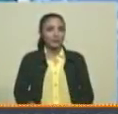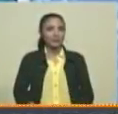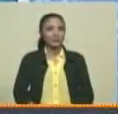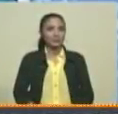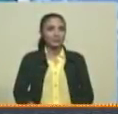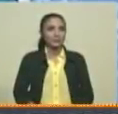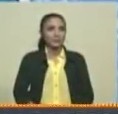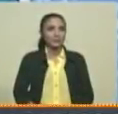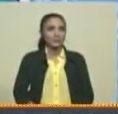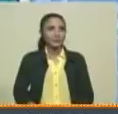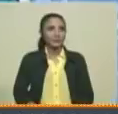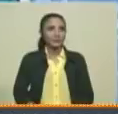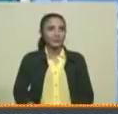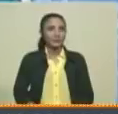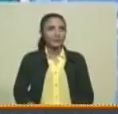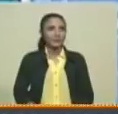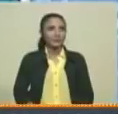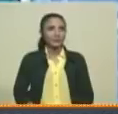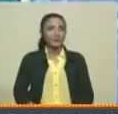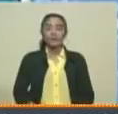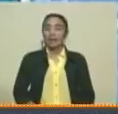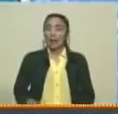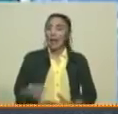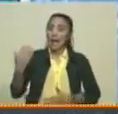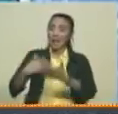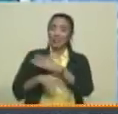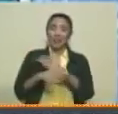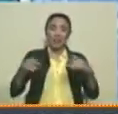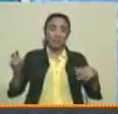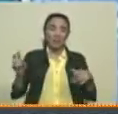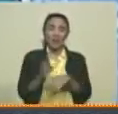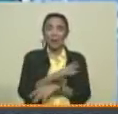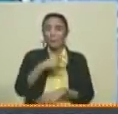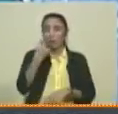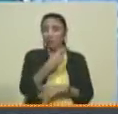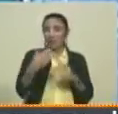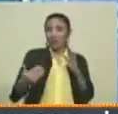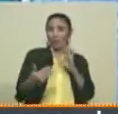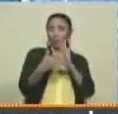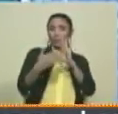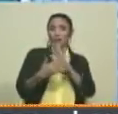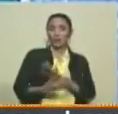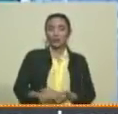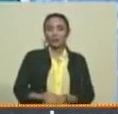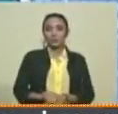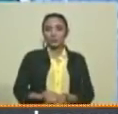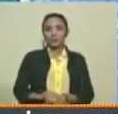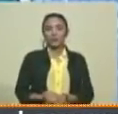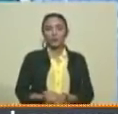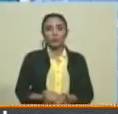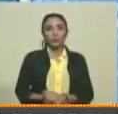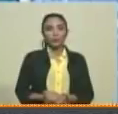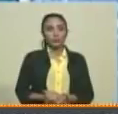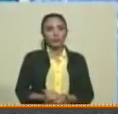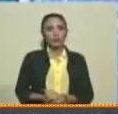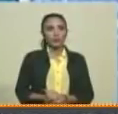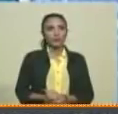que estaban procesadas por delitos de violencia política contra la democracia y el país.